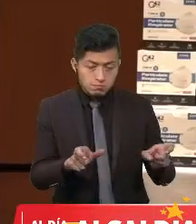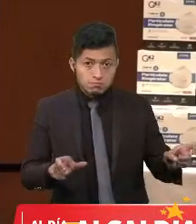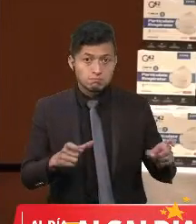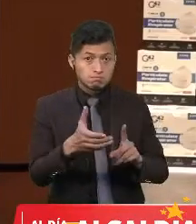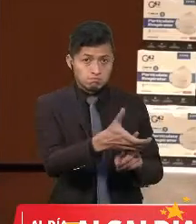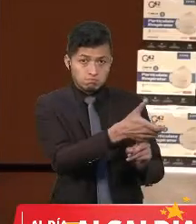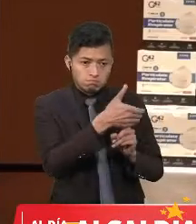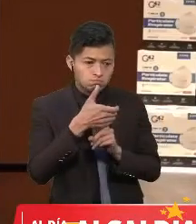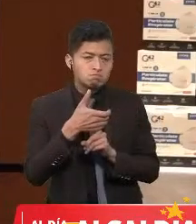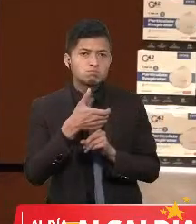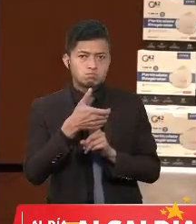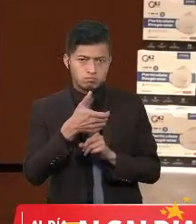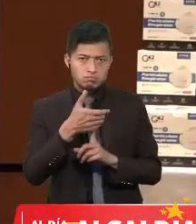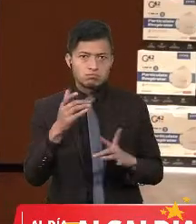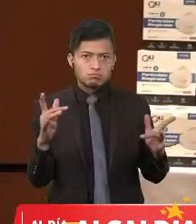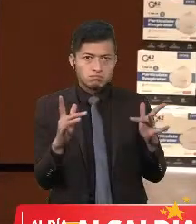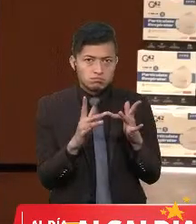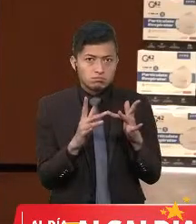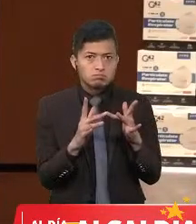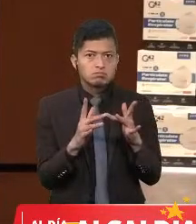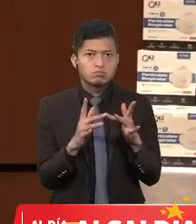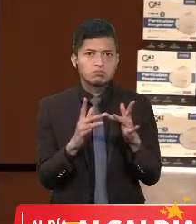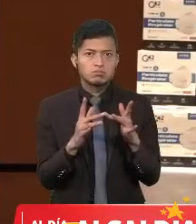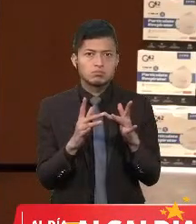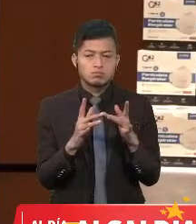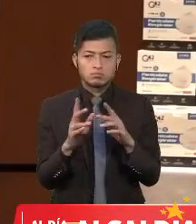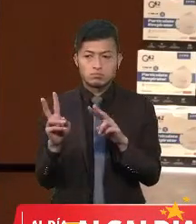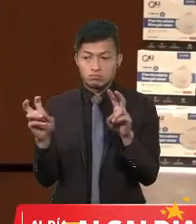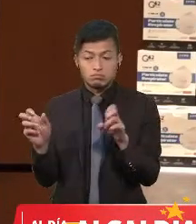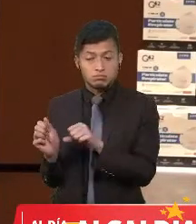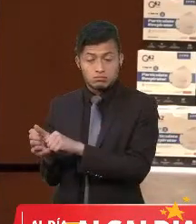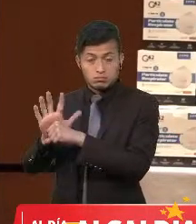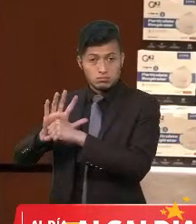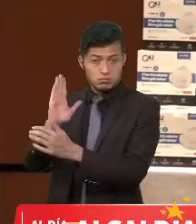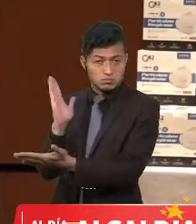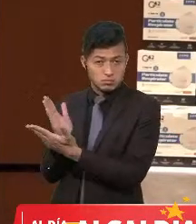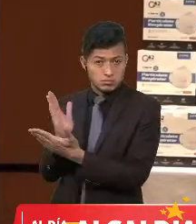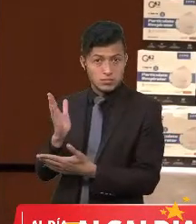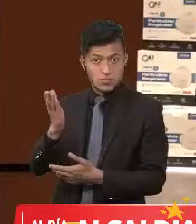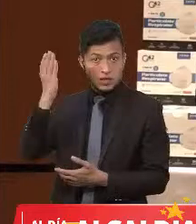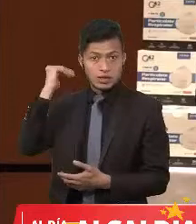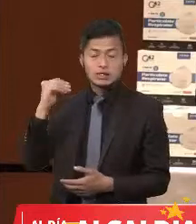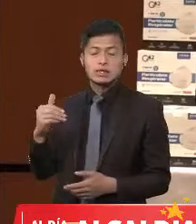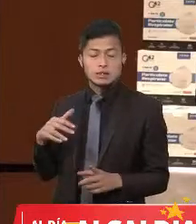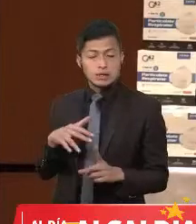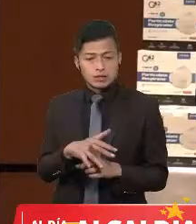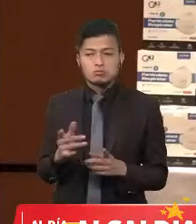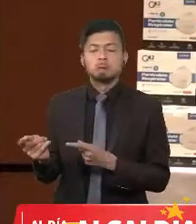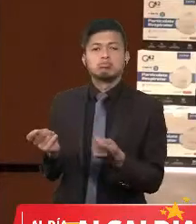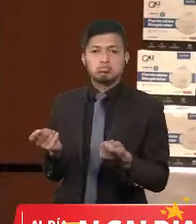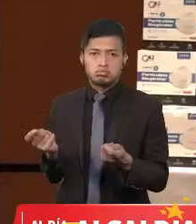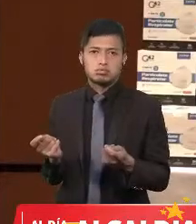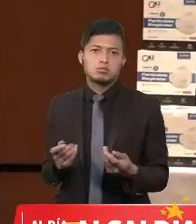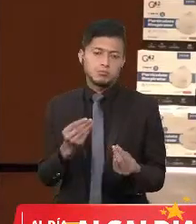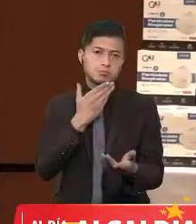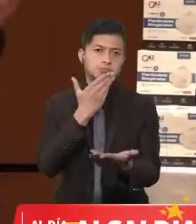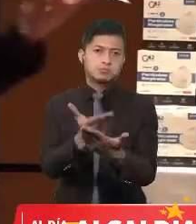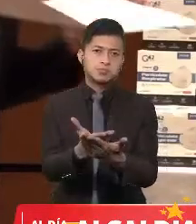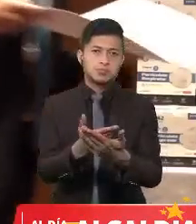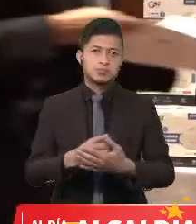lucha de contra el contigo de COVID-19. Y muchas gracias.